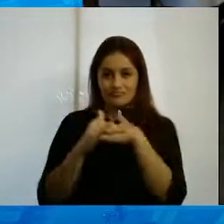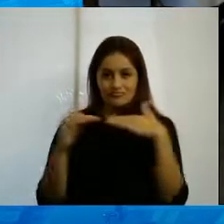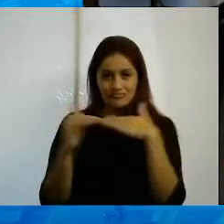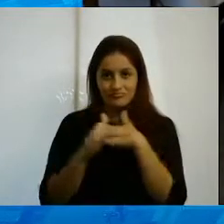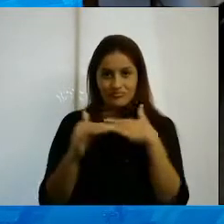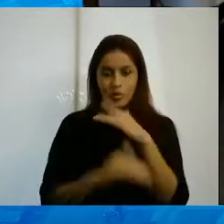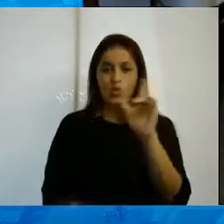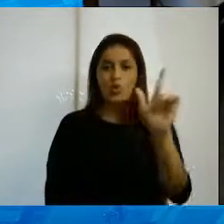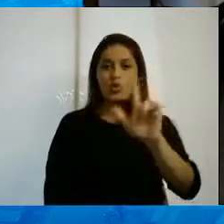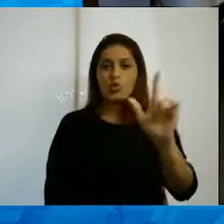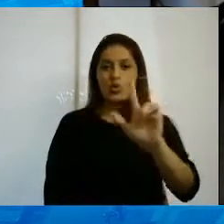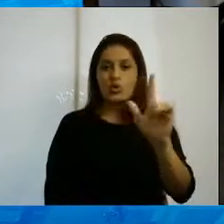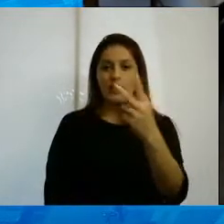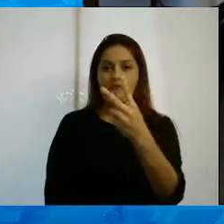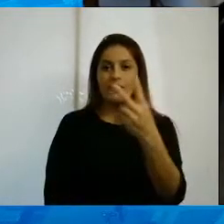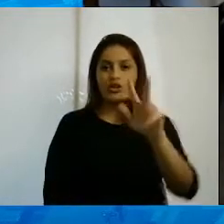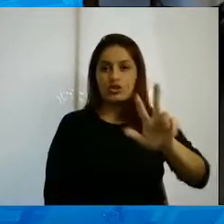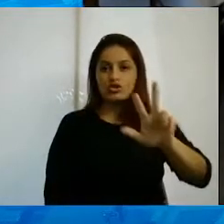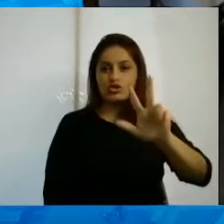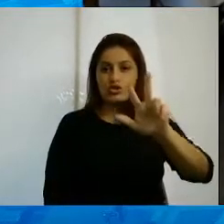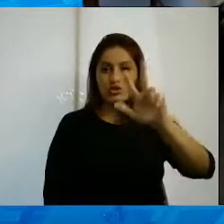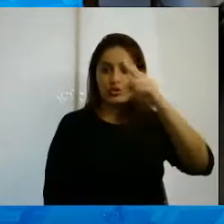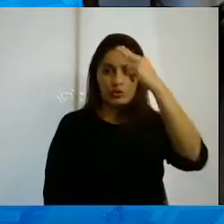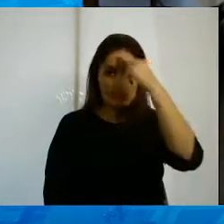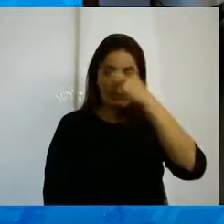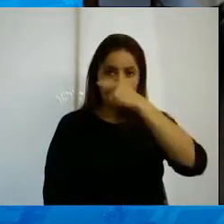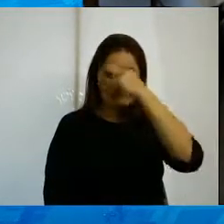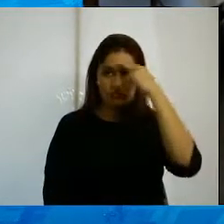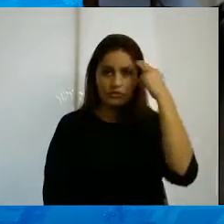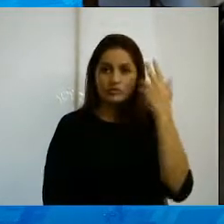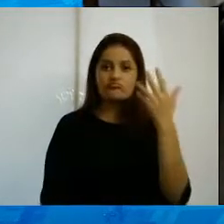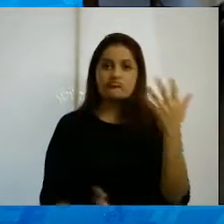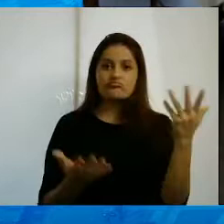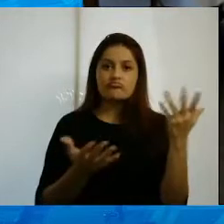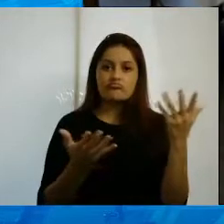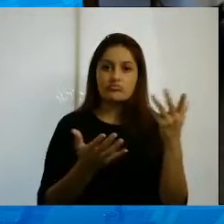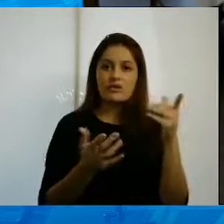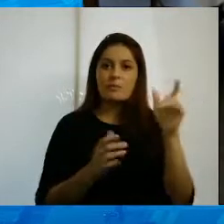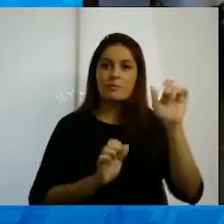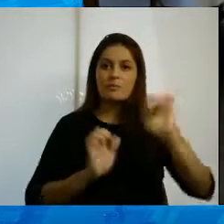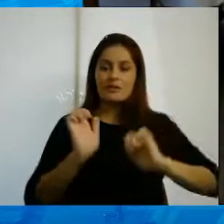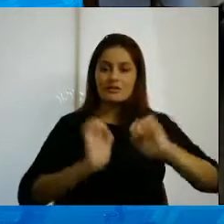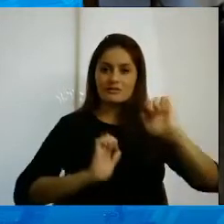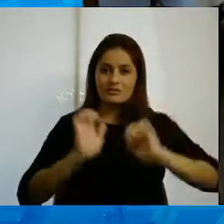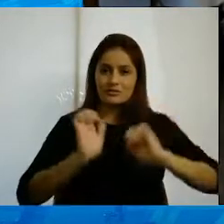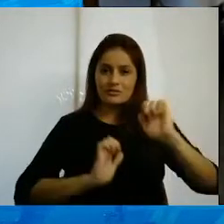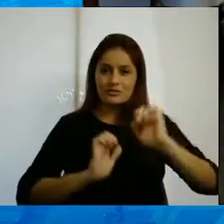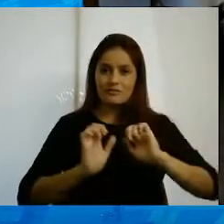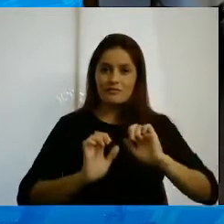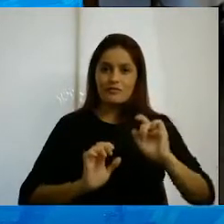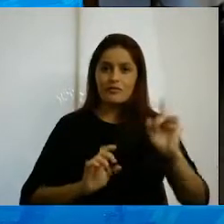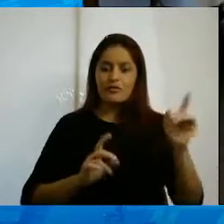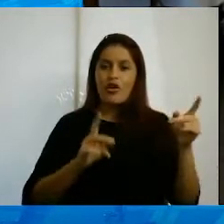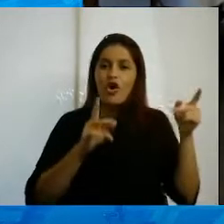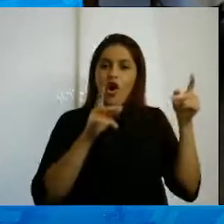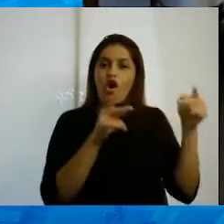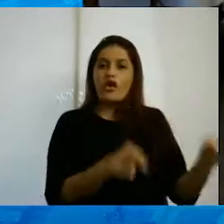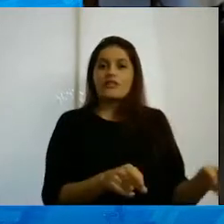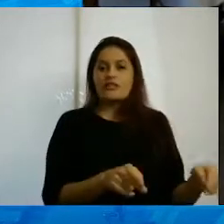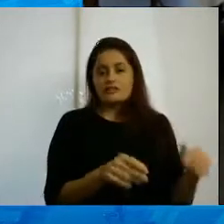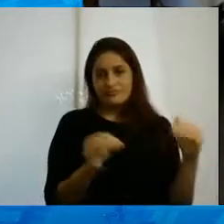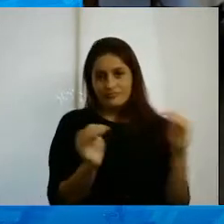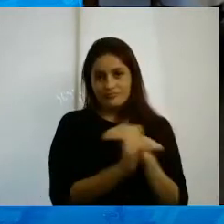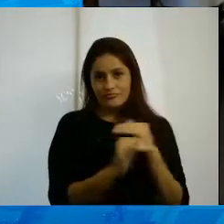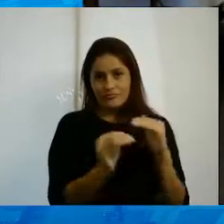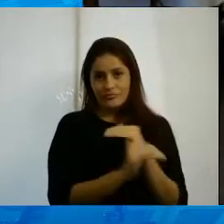el lunes 28 de marzo a raíz de algunas intervenciones de una empresa que hizo cortes de